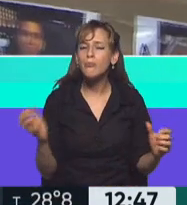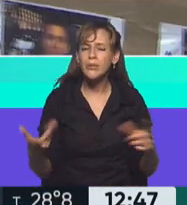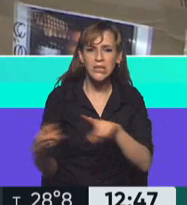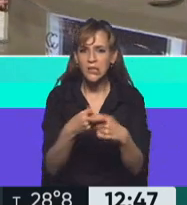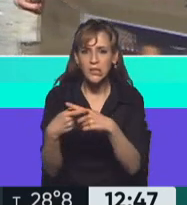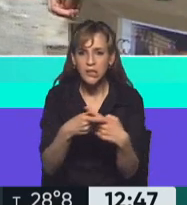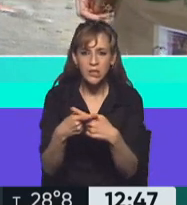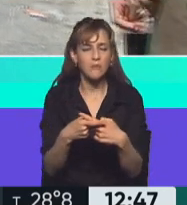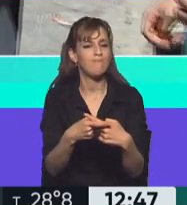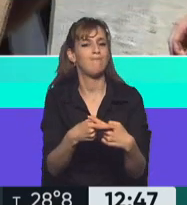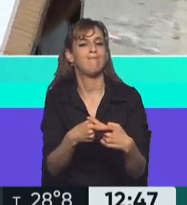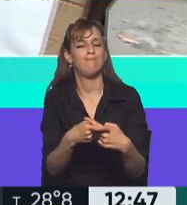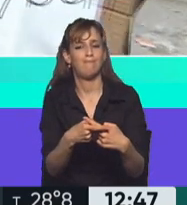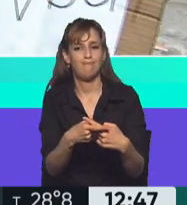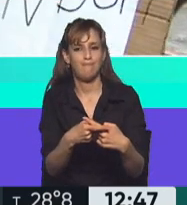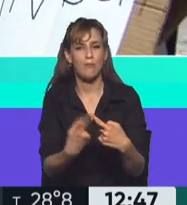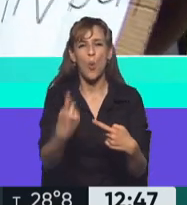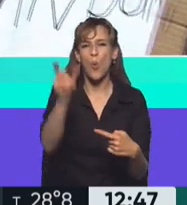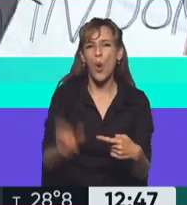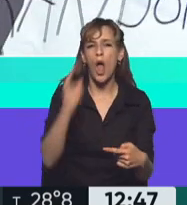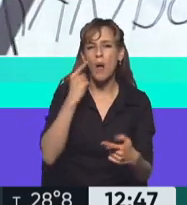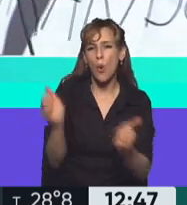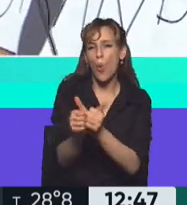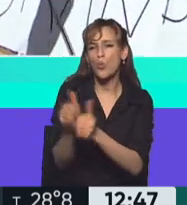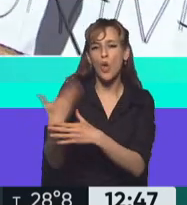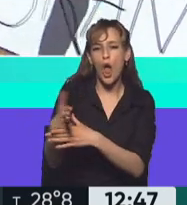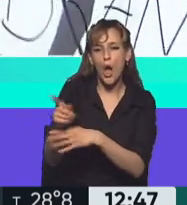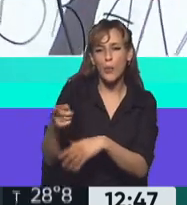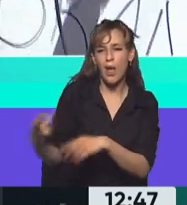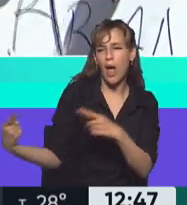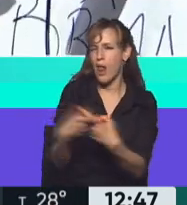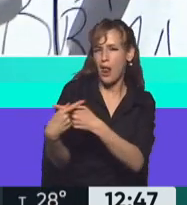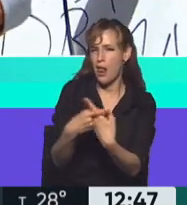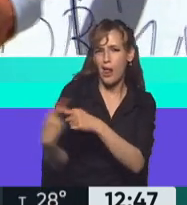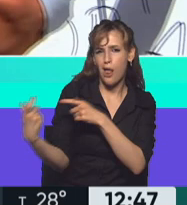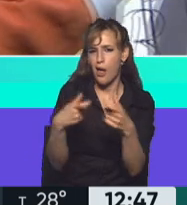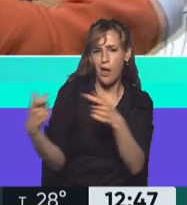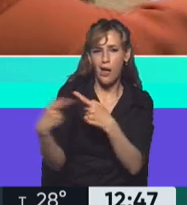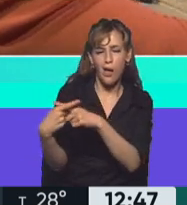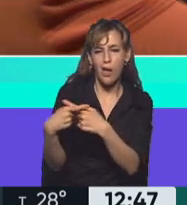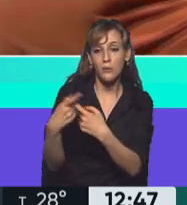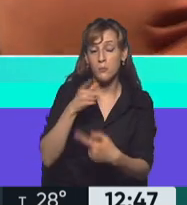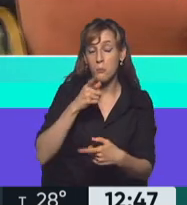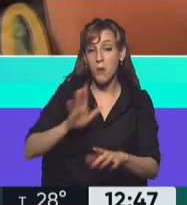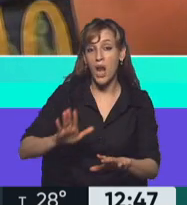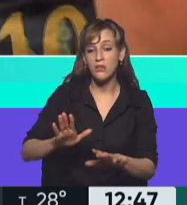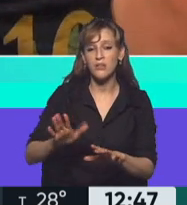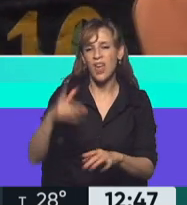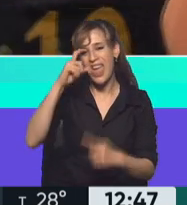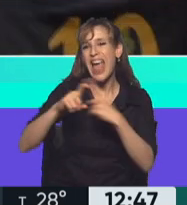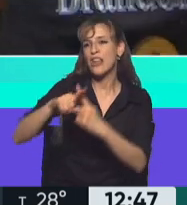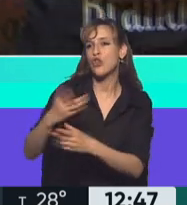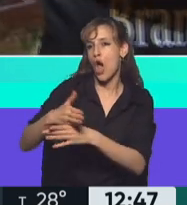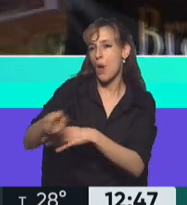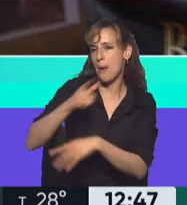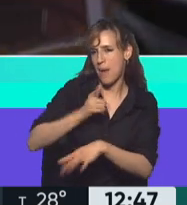ahí entre... Estaba un pibe con su novia ahí, una discusión ahí con otro, ¿viste? Y empezaron, simplemente se había separado de su novia y